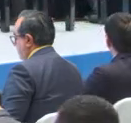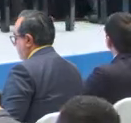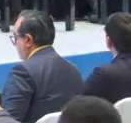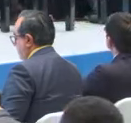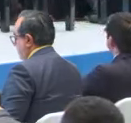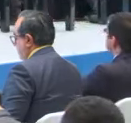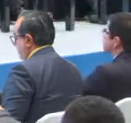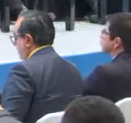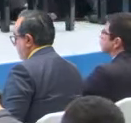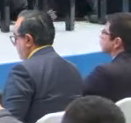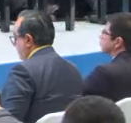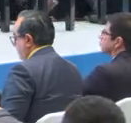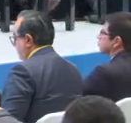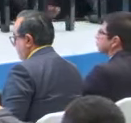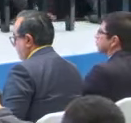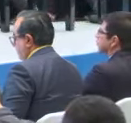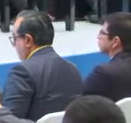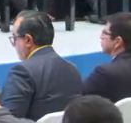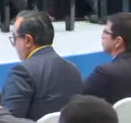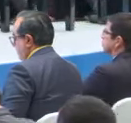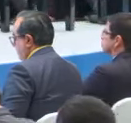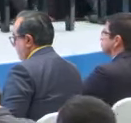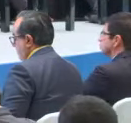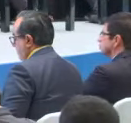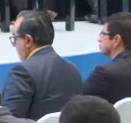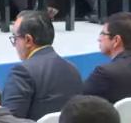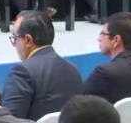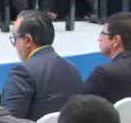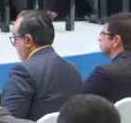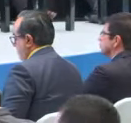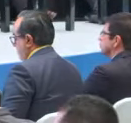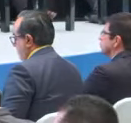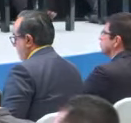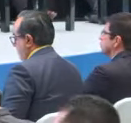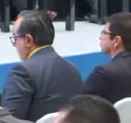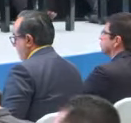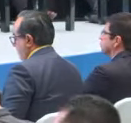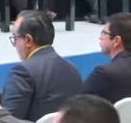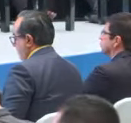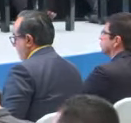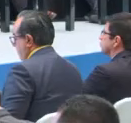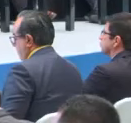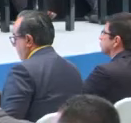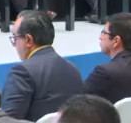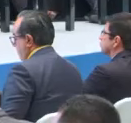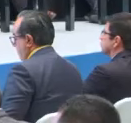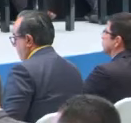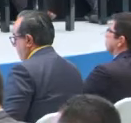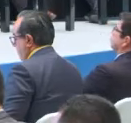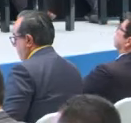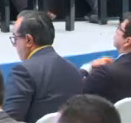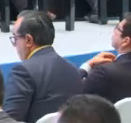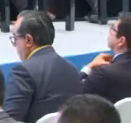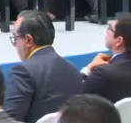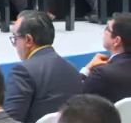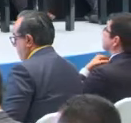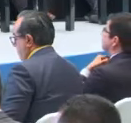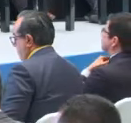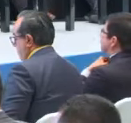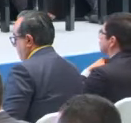gracias ramón respecto de su última reflexión en la que dices que méxico tiene suerte de tener una agencia